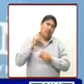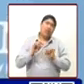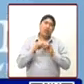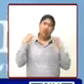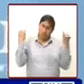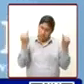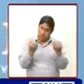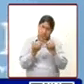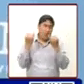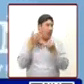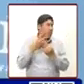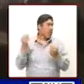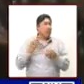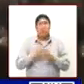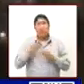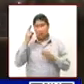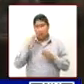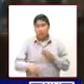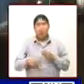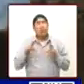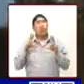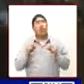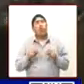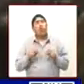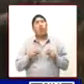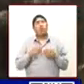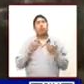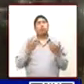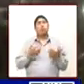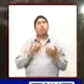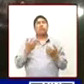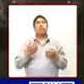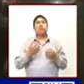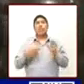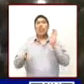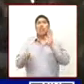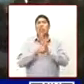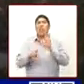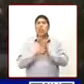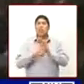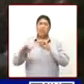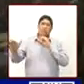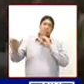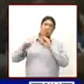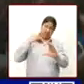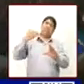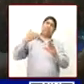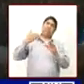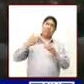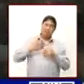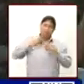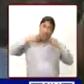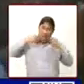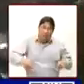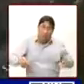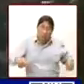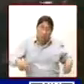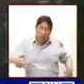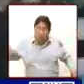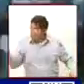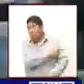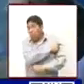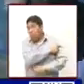institución y perjudicar los resultados. No tiremos cosas negativas para el club y para los compañeros. Si